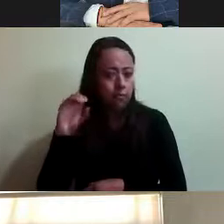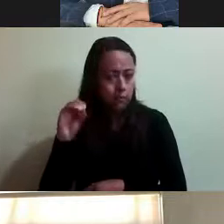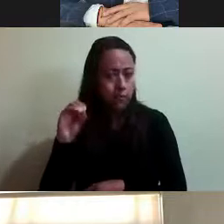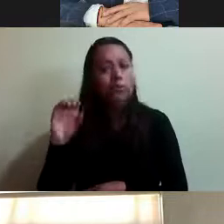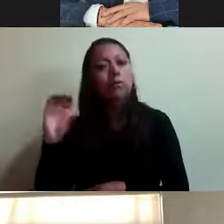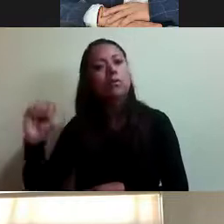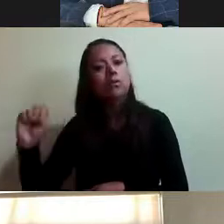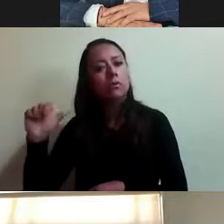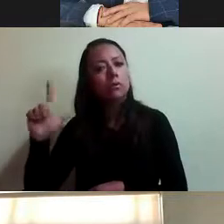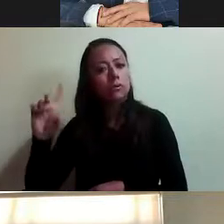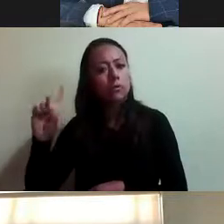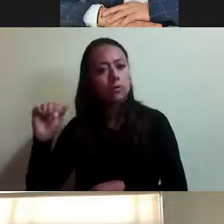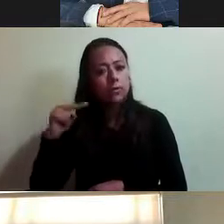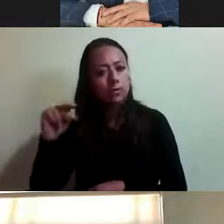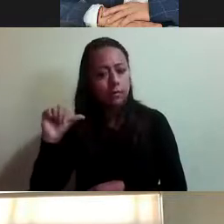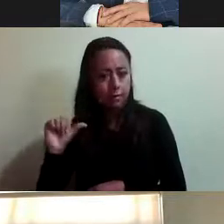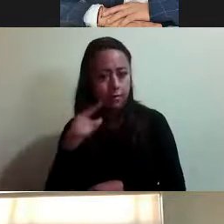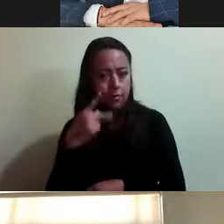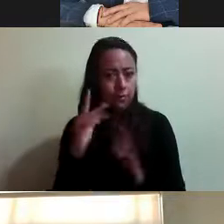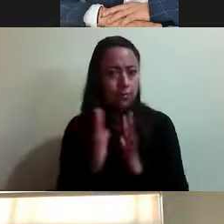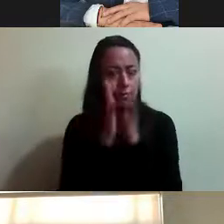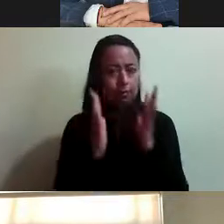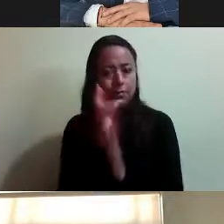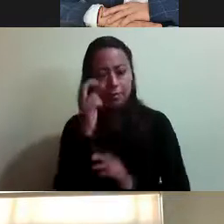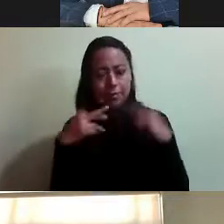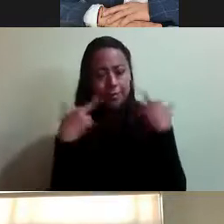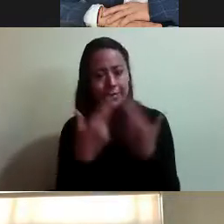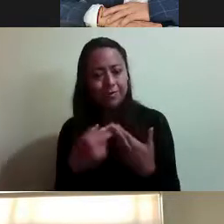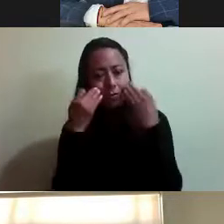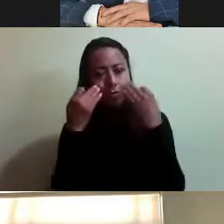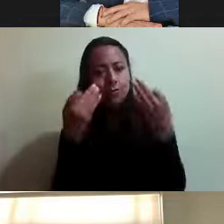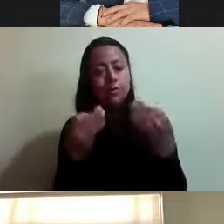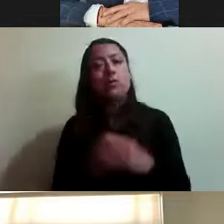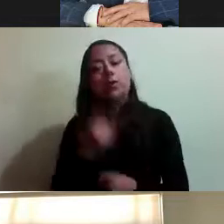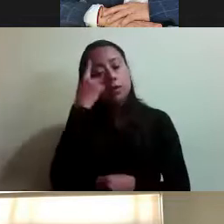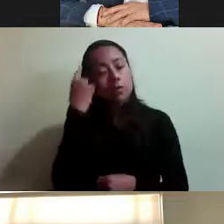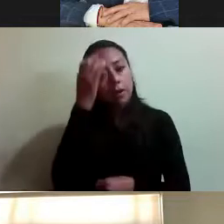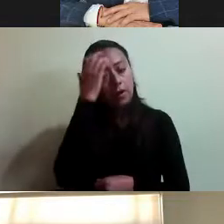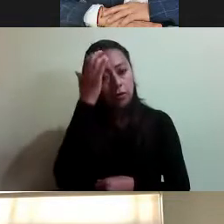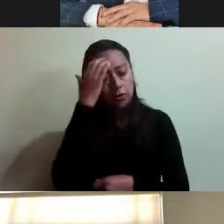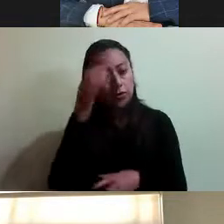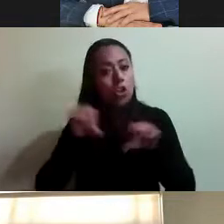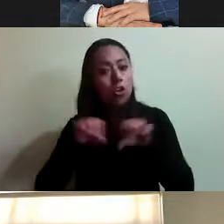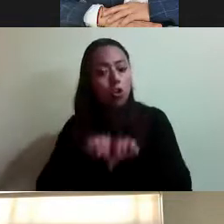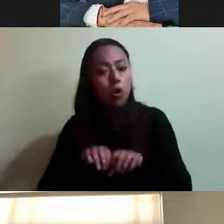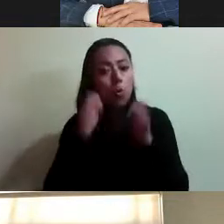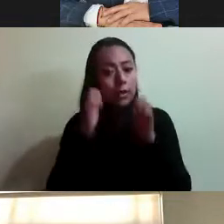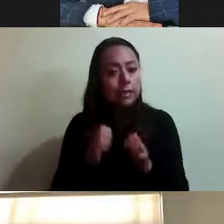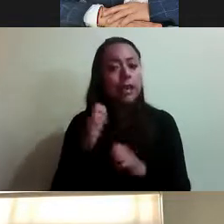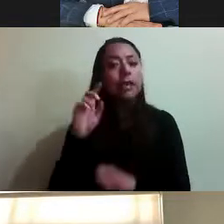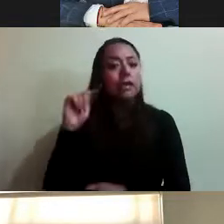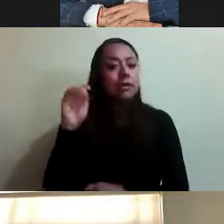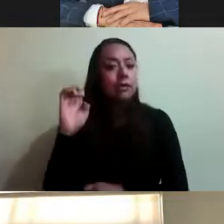esta participación en esta reunión pública para conocer el estado en el que se recibe la tesorería del Congreso de la Ciudad para este